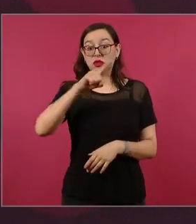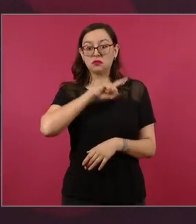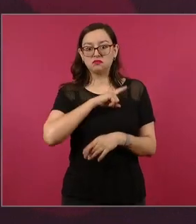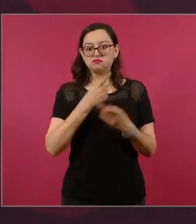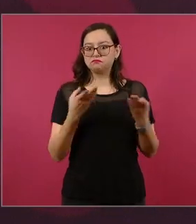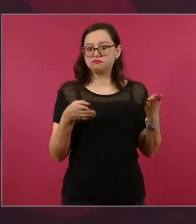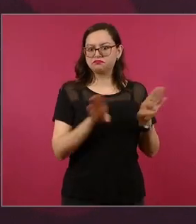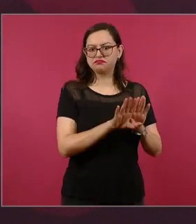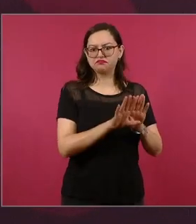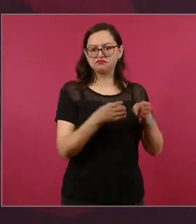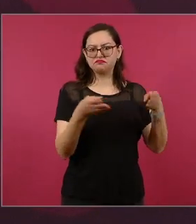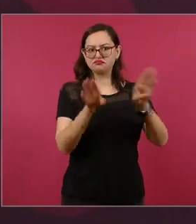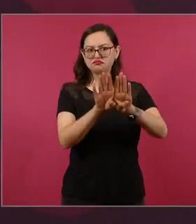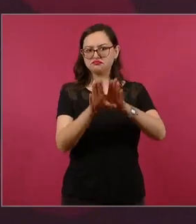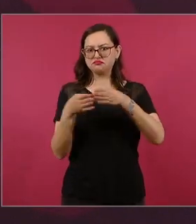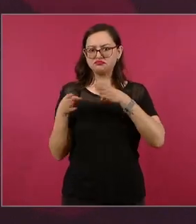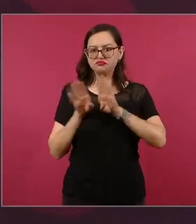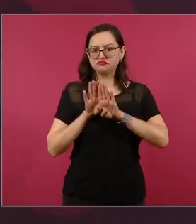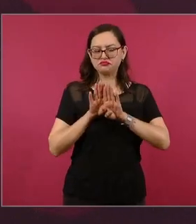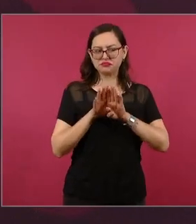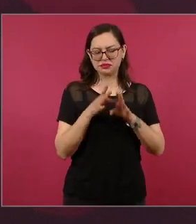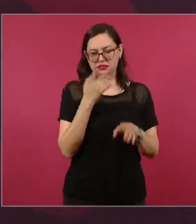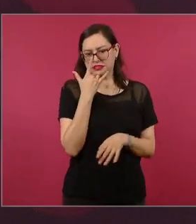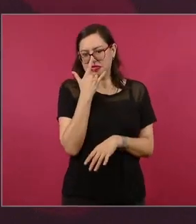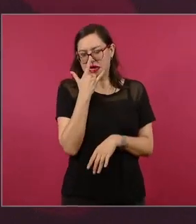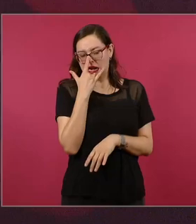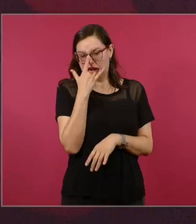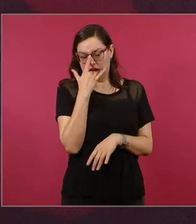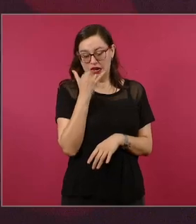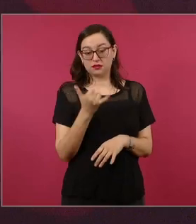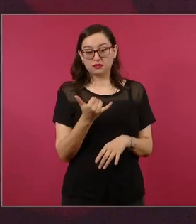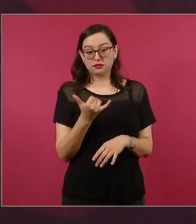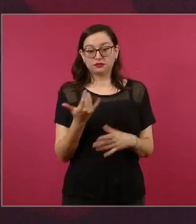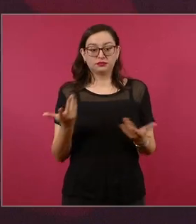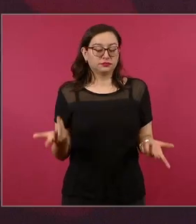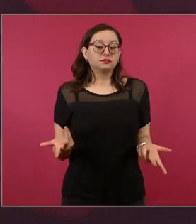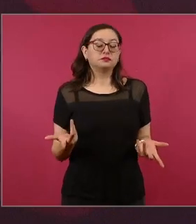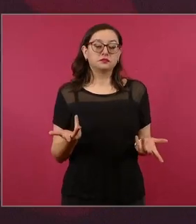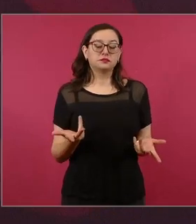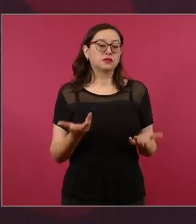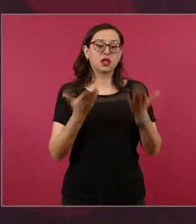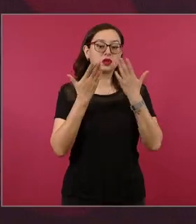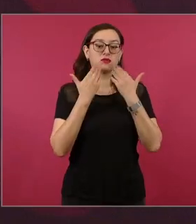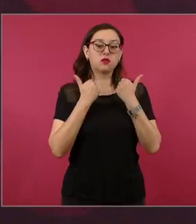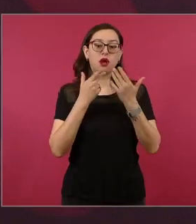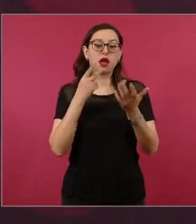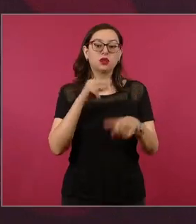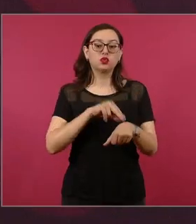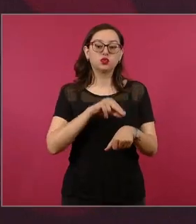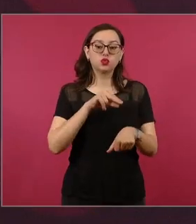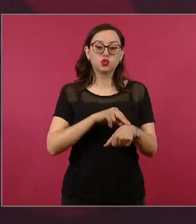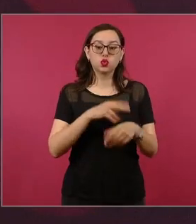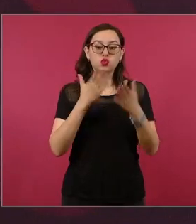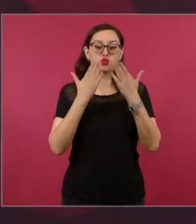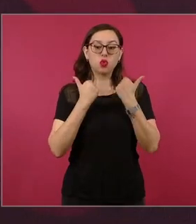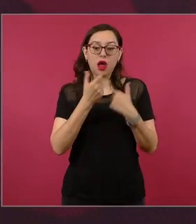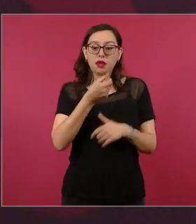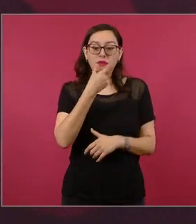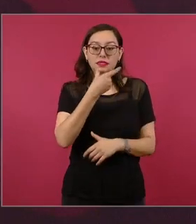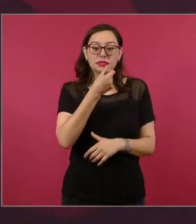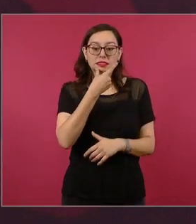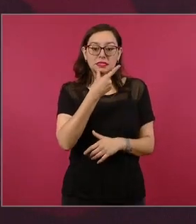que cerraron muchísimos centros de salud porque no había médicos y porque no llegaban las